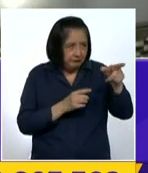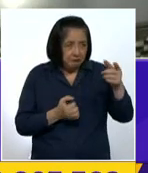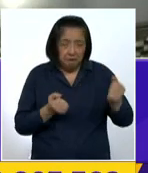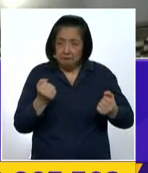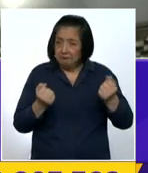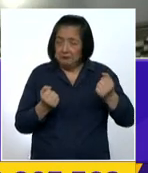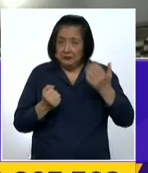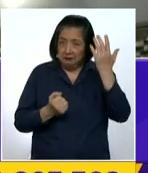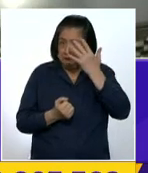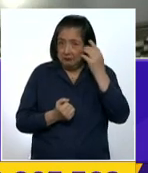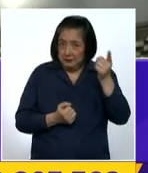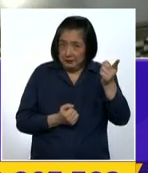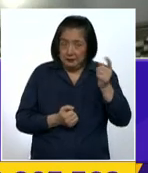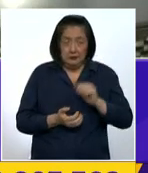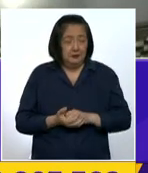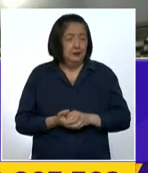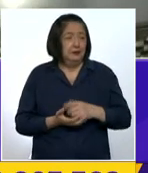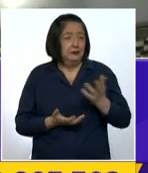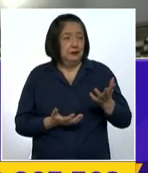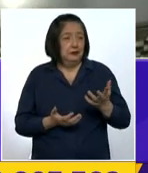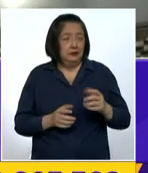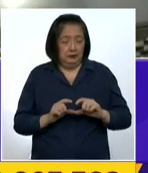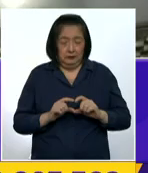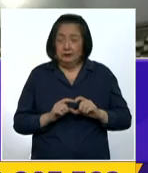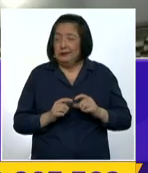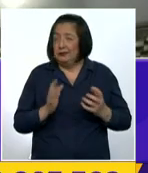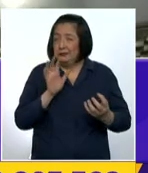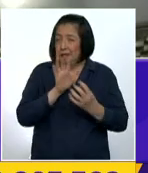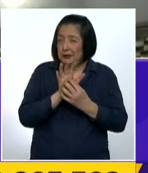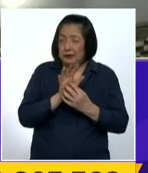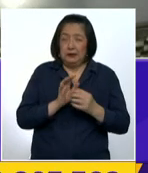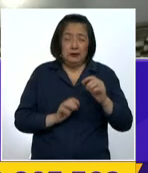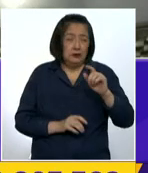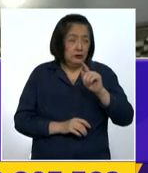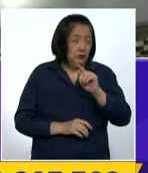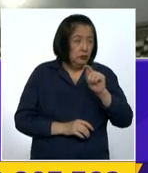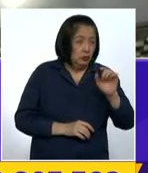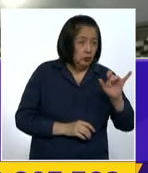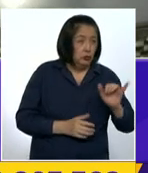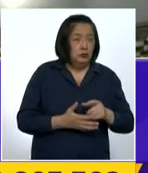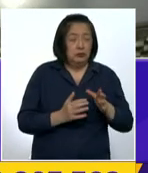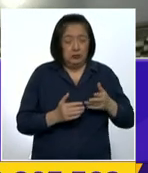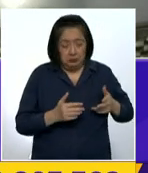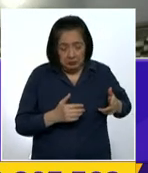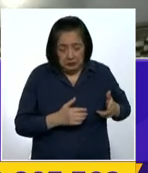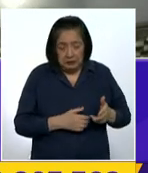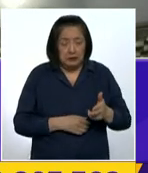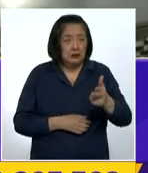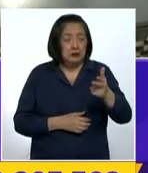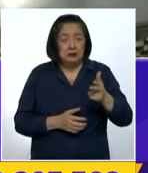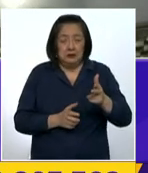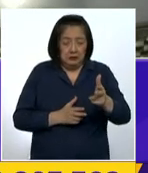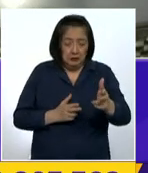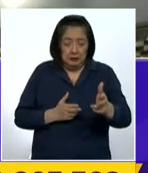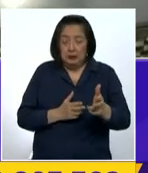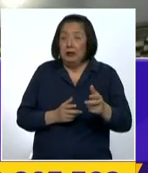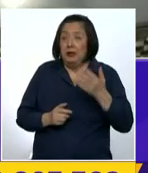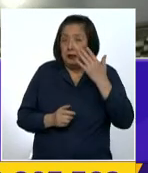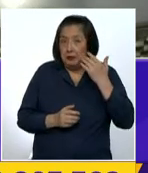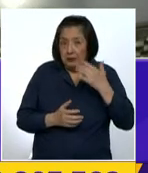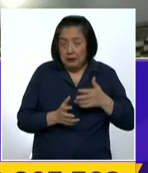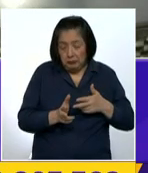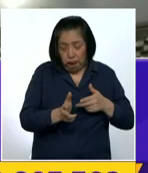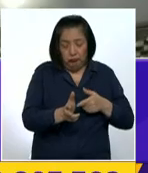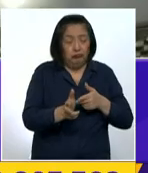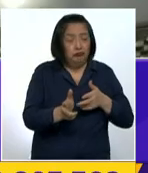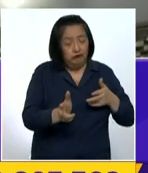vehículo negro, marca Toyota, que viene por la avenida Ribagüero, siguiendo el vehículo blanco donde